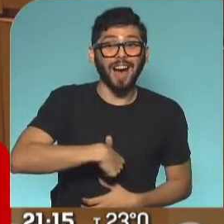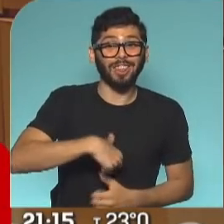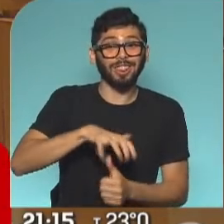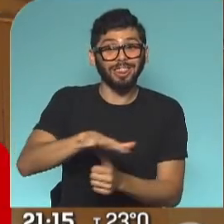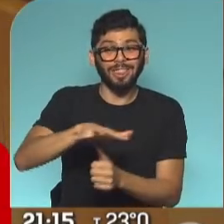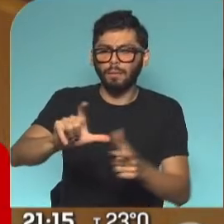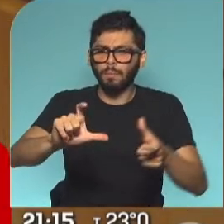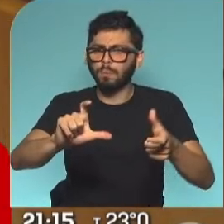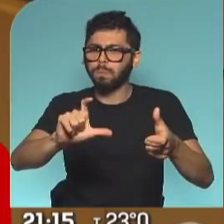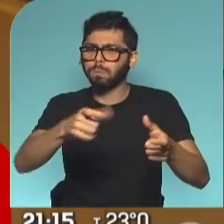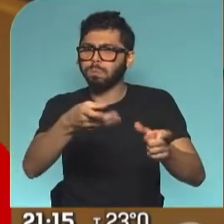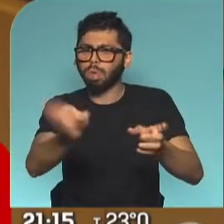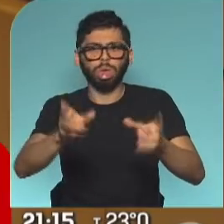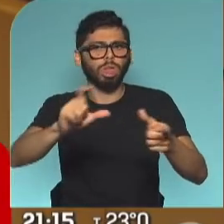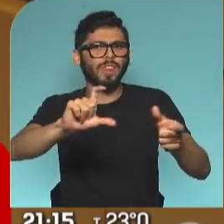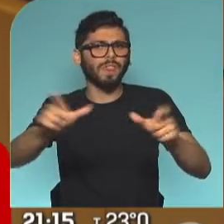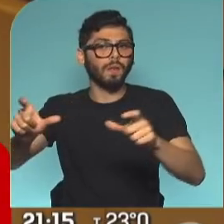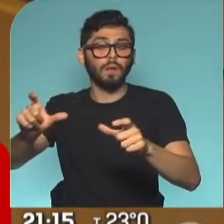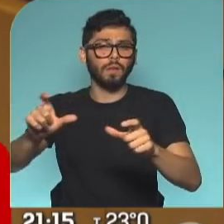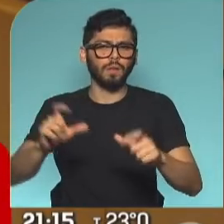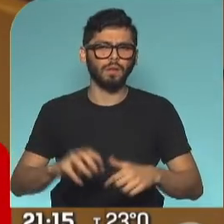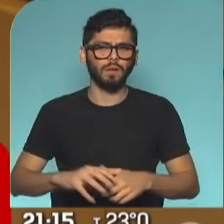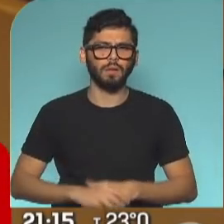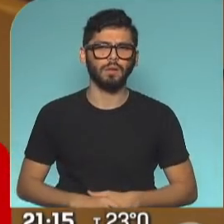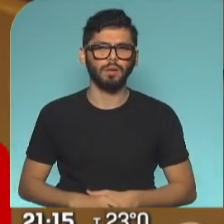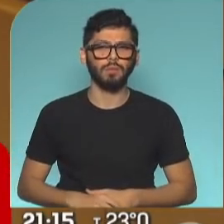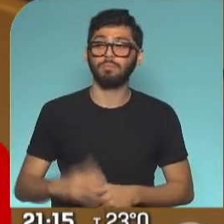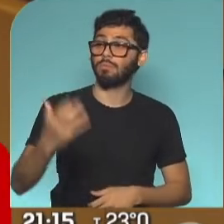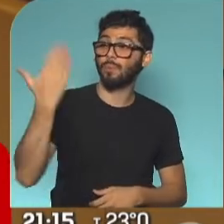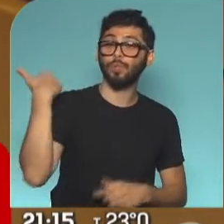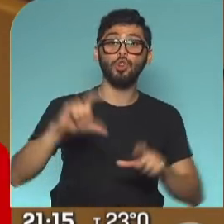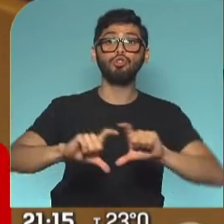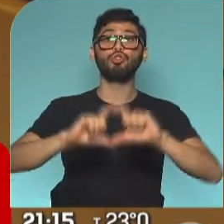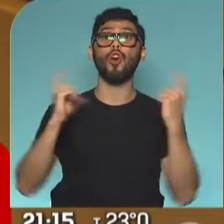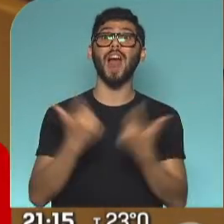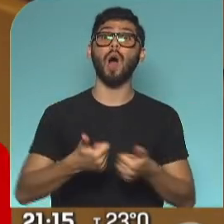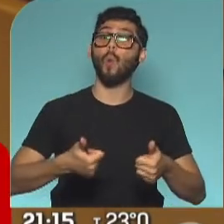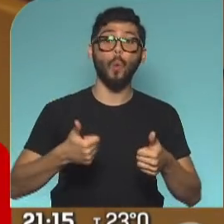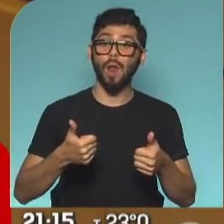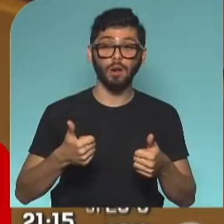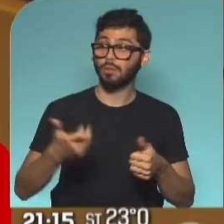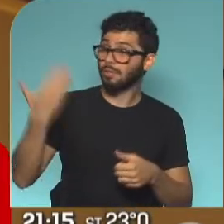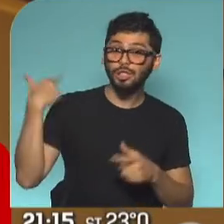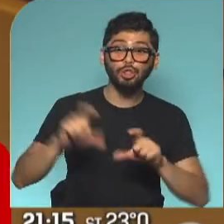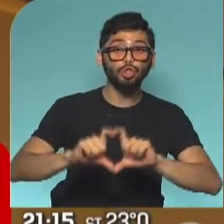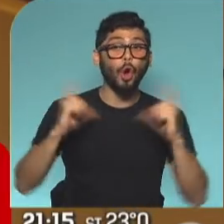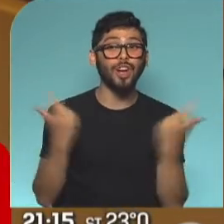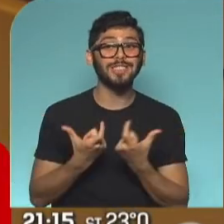Un mundo que en esas condiciones no hacía buenas sociedades, hacía sociedades definitivamente muy malas.